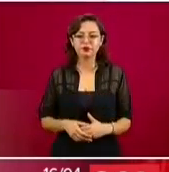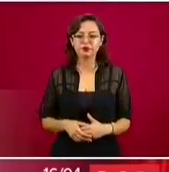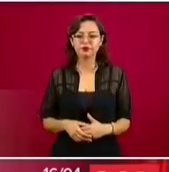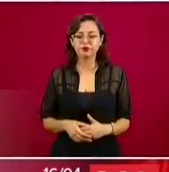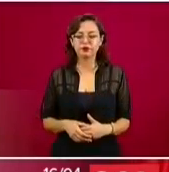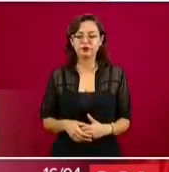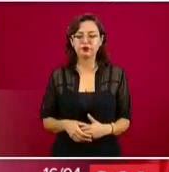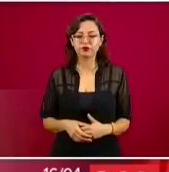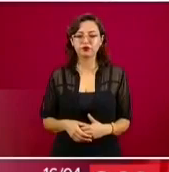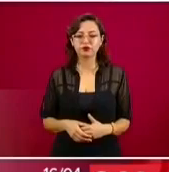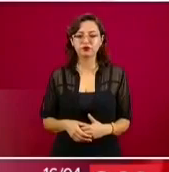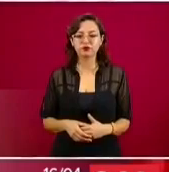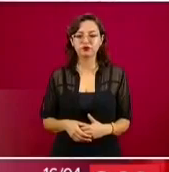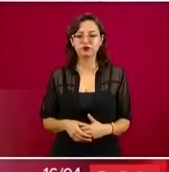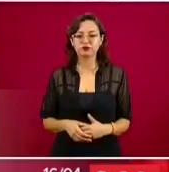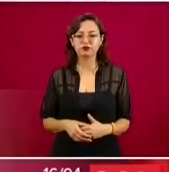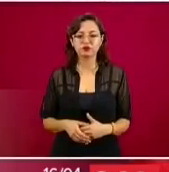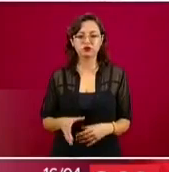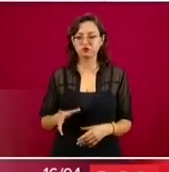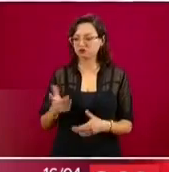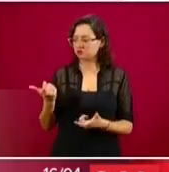Todo y el resto.